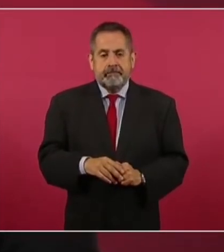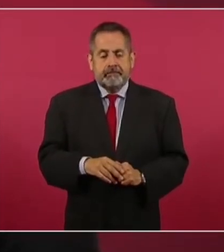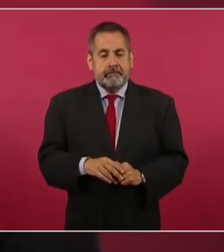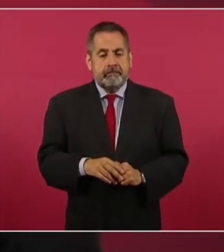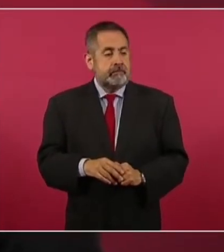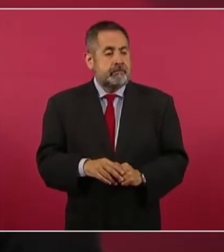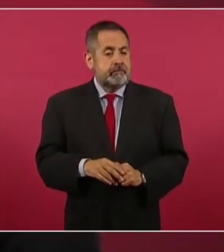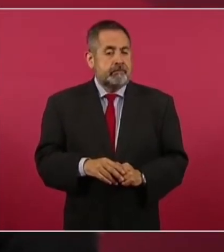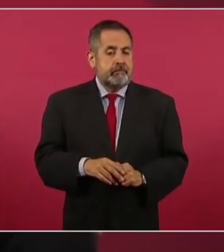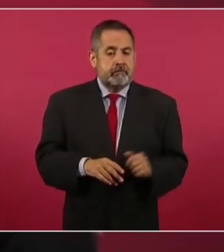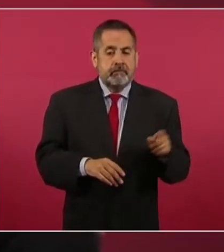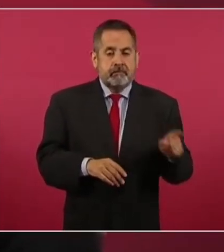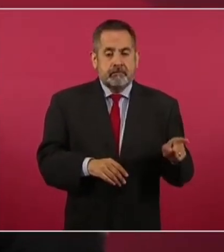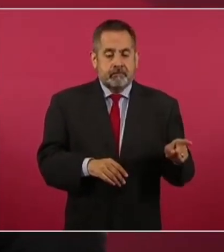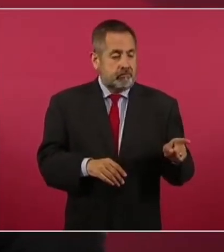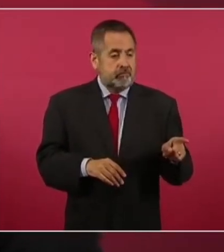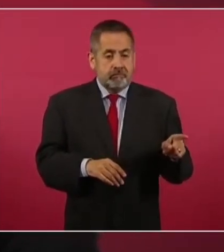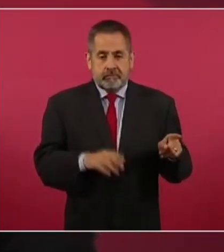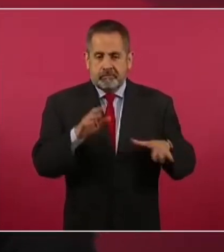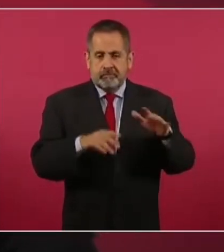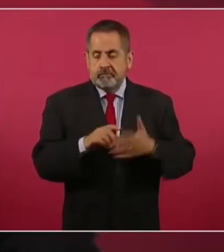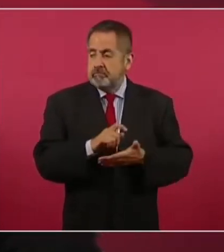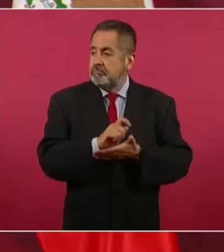Aplicaban la máxima de Maquiavelo de que